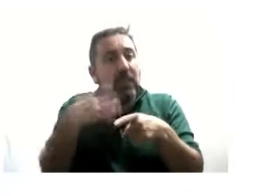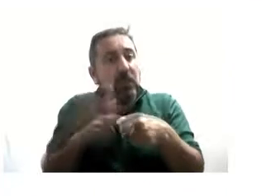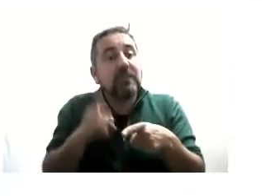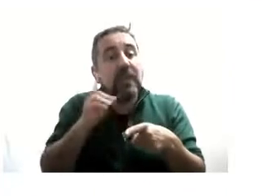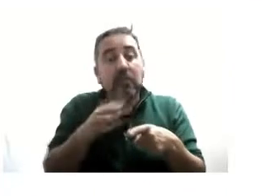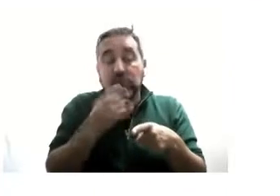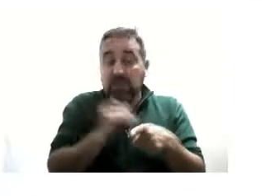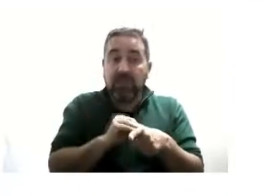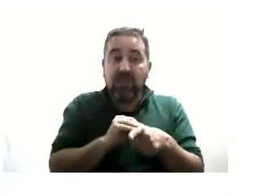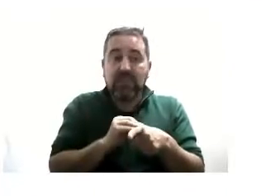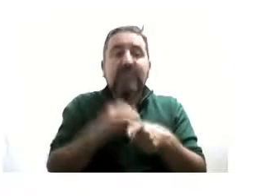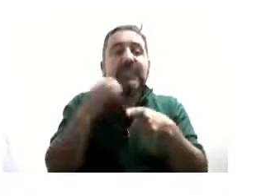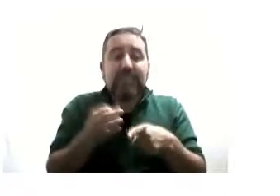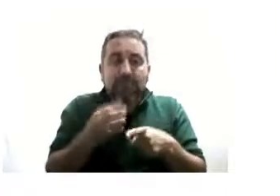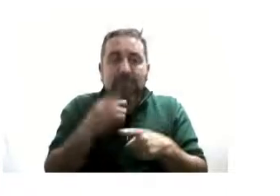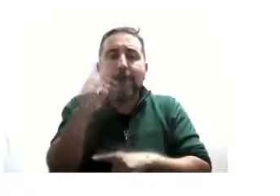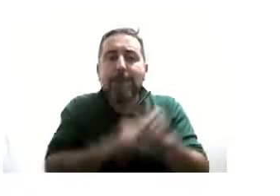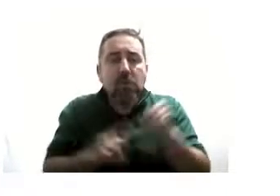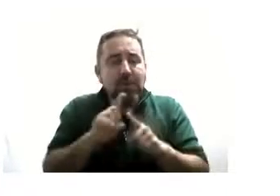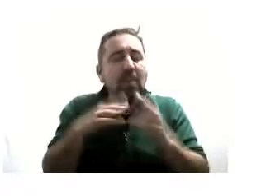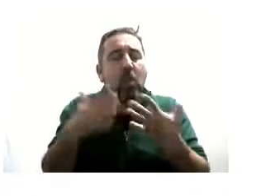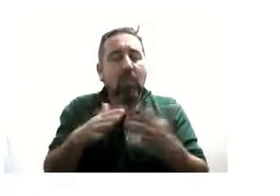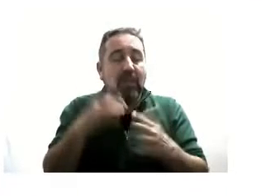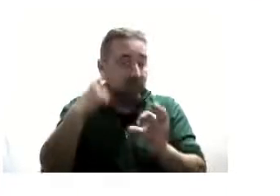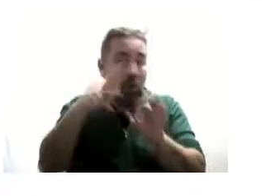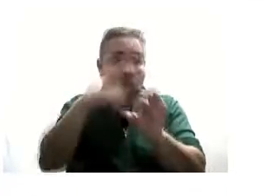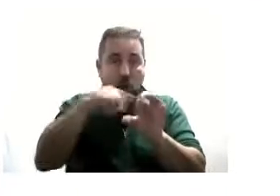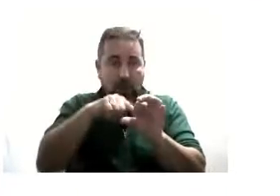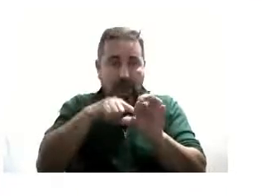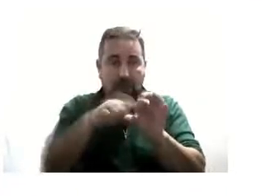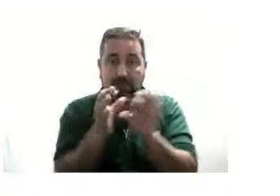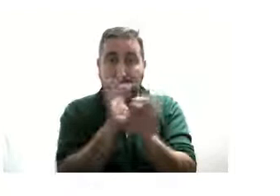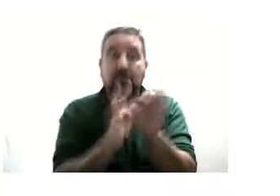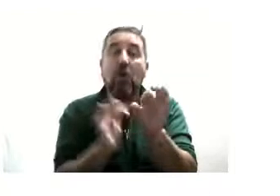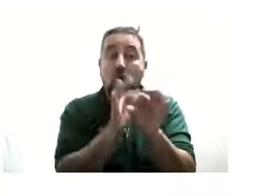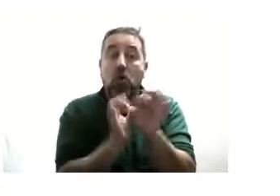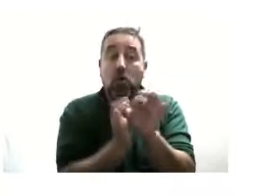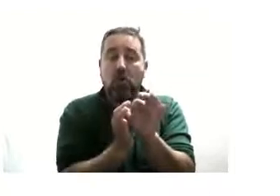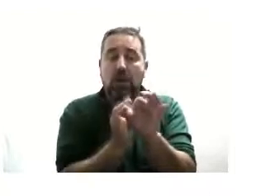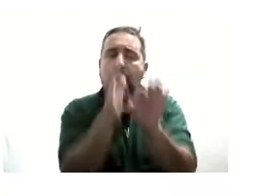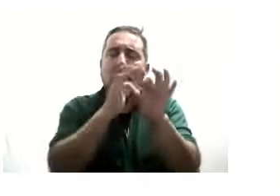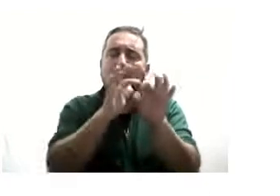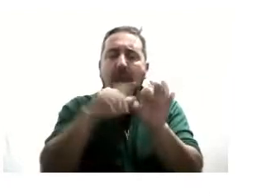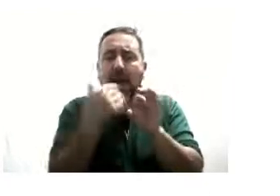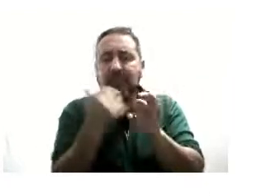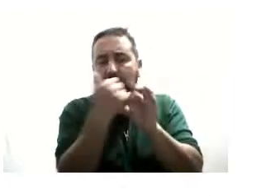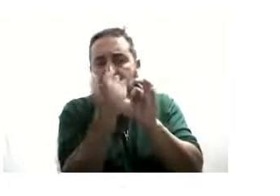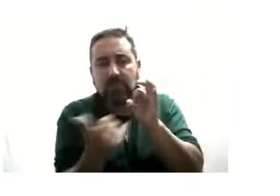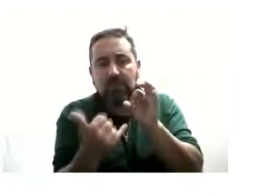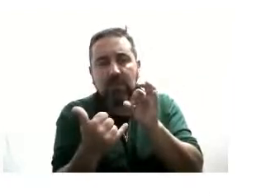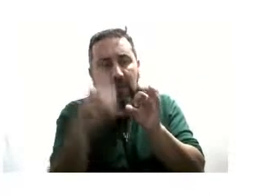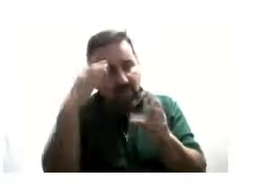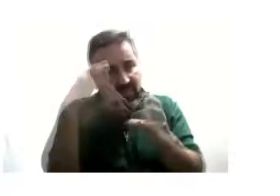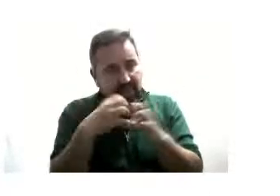coclear siempre es cuando el problema está en la cóclea, porque digamos que desde la cóclea hasta el cerebro todo debe ir normalmente, con lo